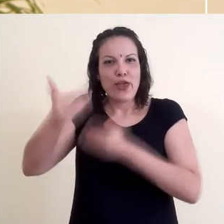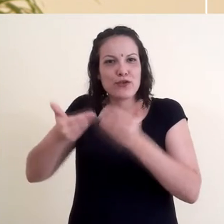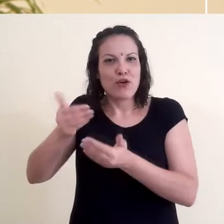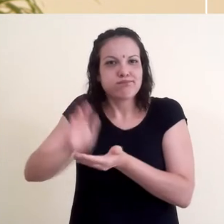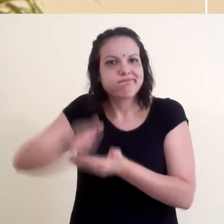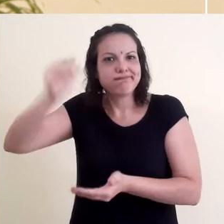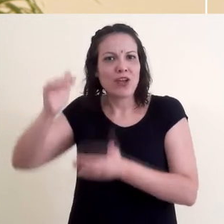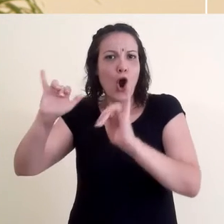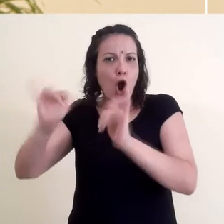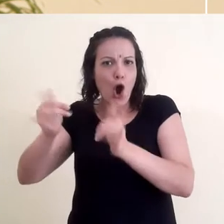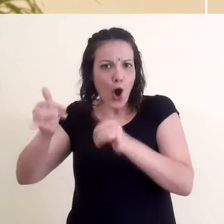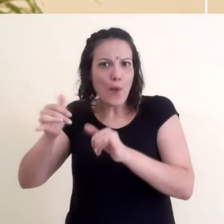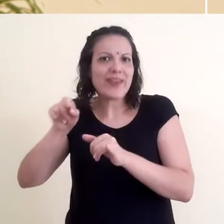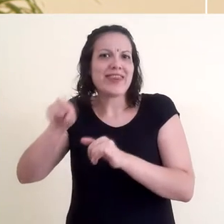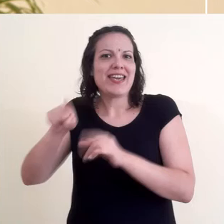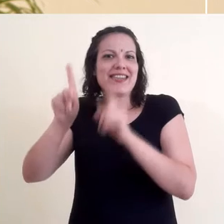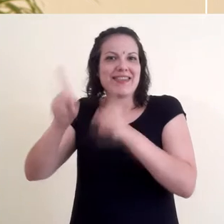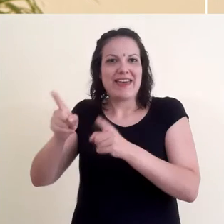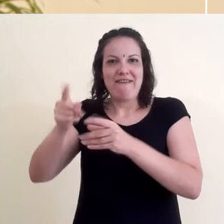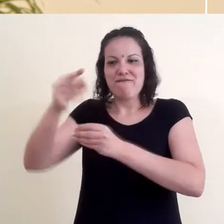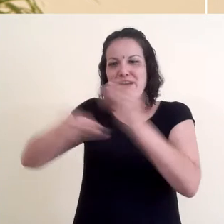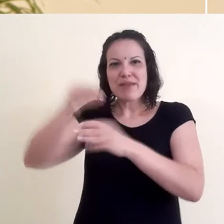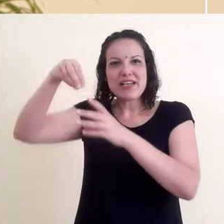jóvenes, los adolescentes y hasta con la dinámica familiar.